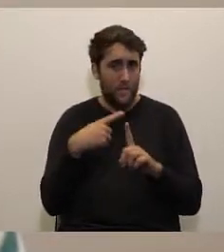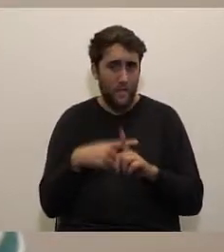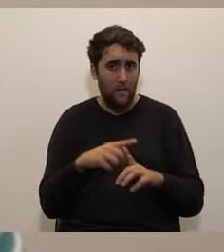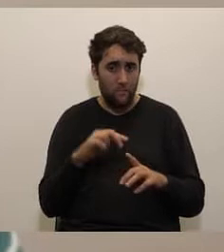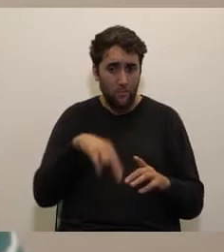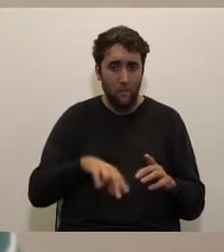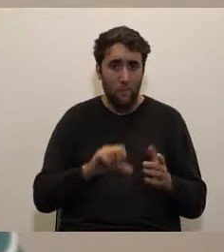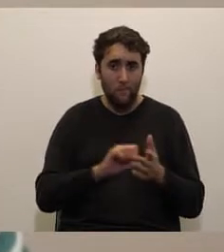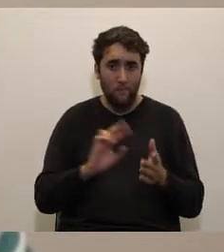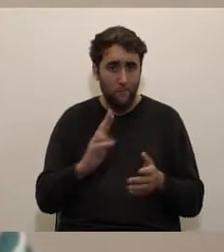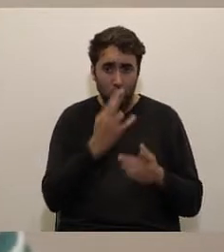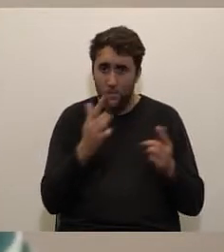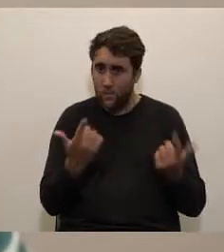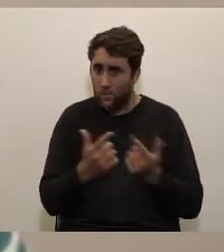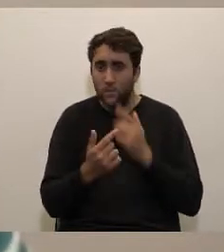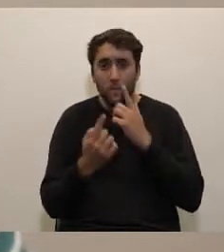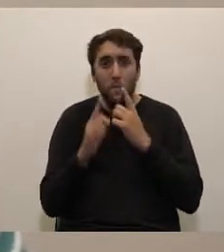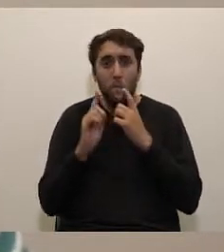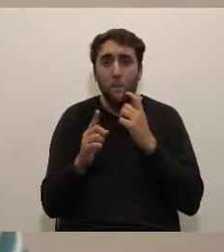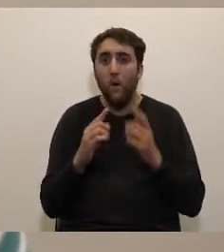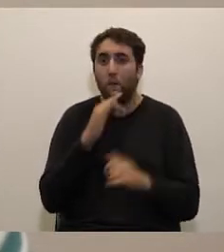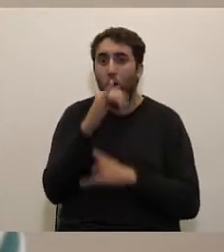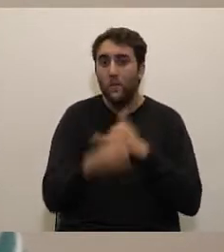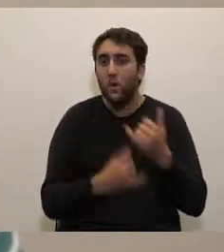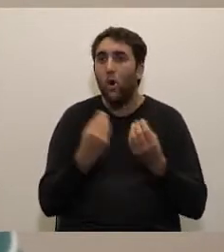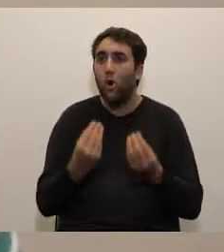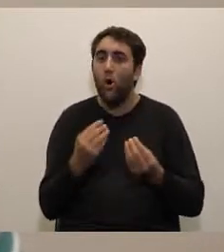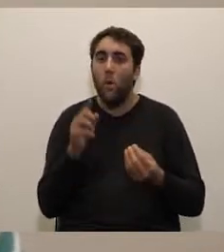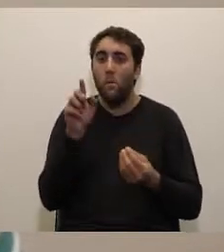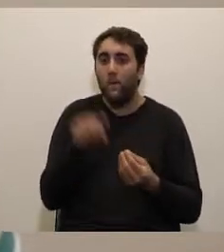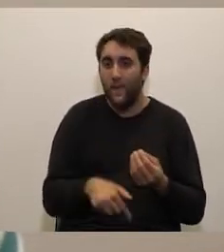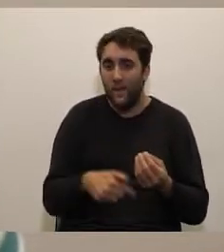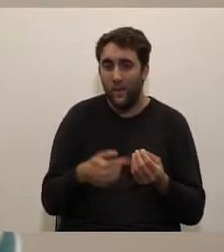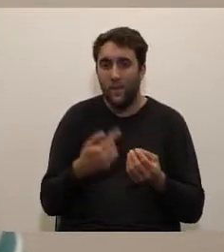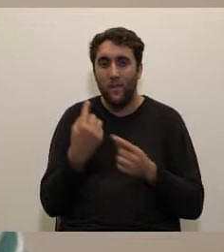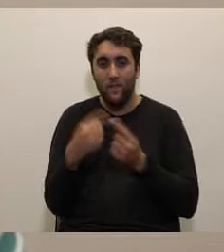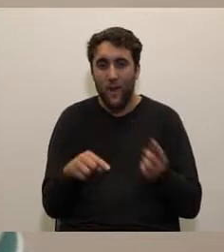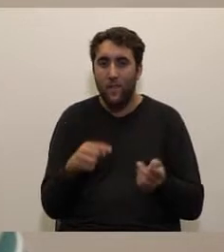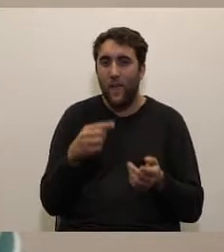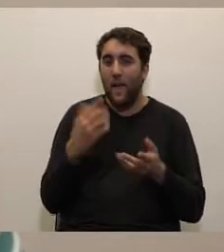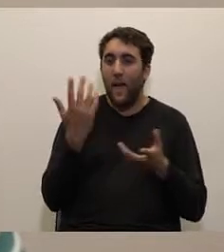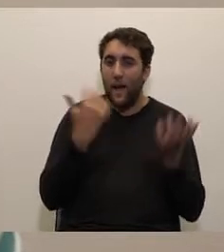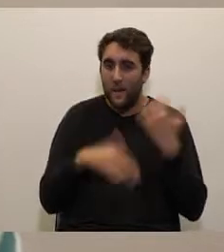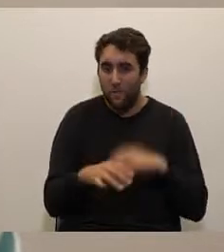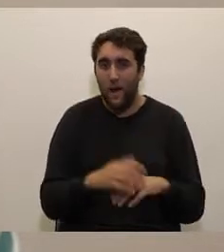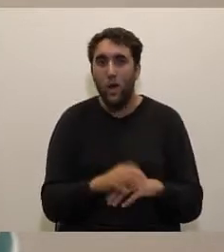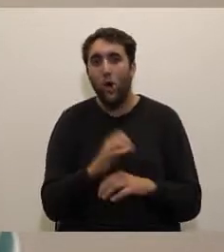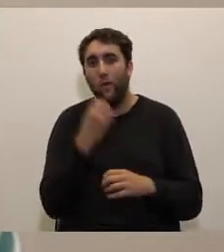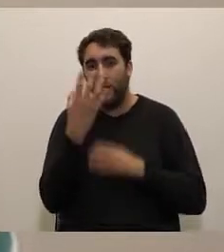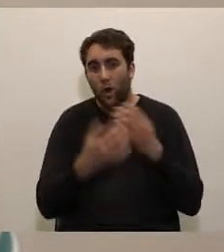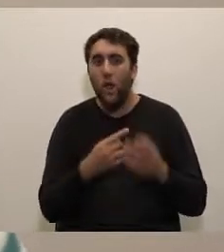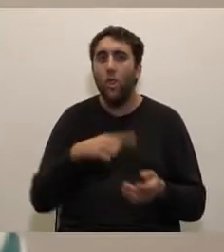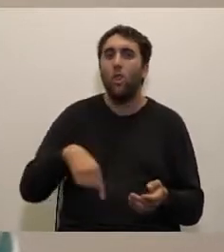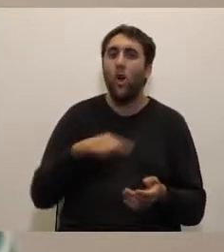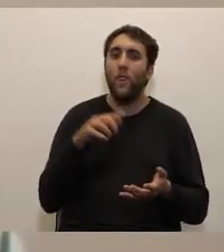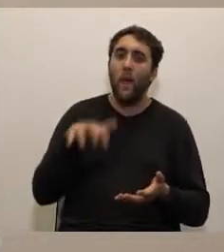era posible encontrar, por ejemplo, información sobre dónde se localizan las especies, dónde son las zonas donde hay más registros, cómo